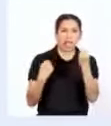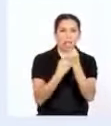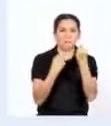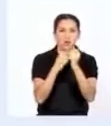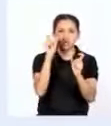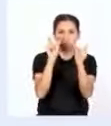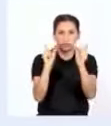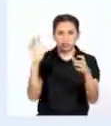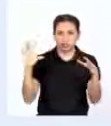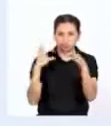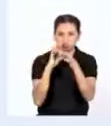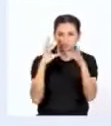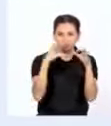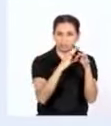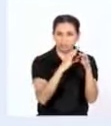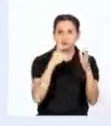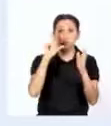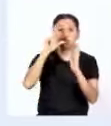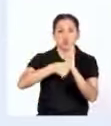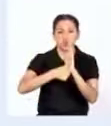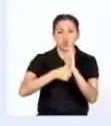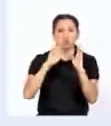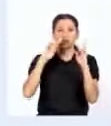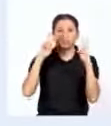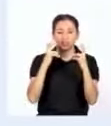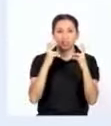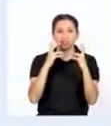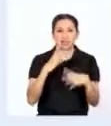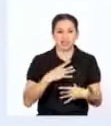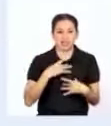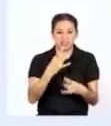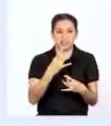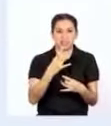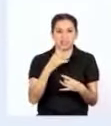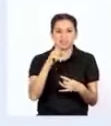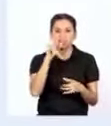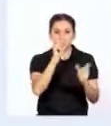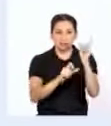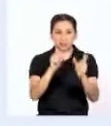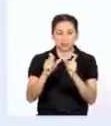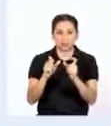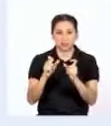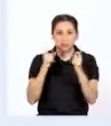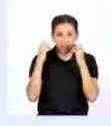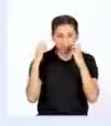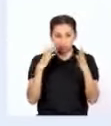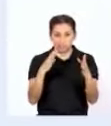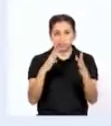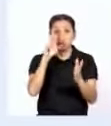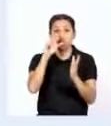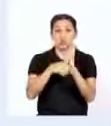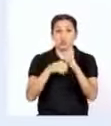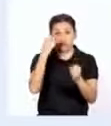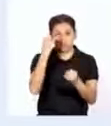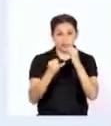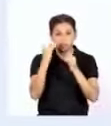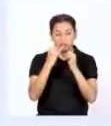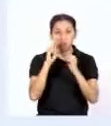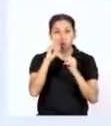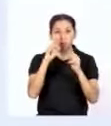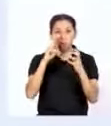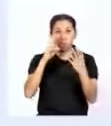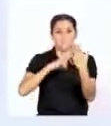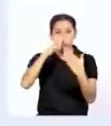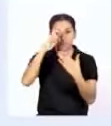aliados estratégicos. Luego, determinamos las influencias e intereses de los actores estratégicos y